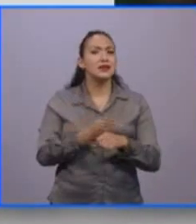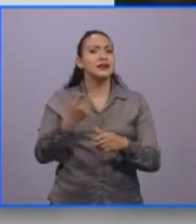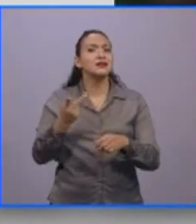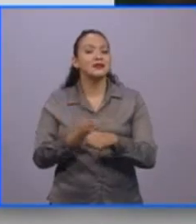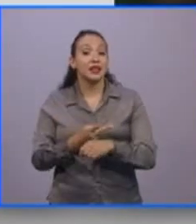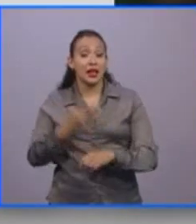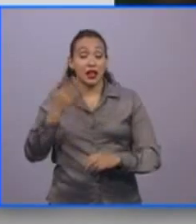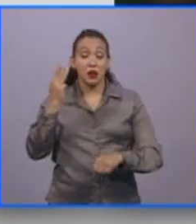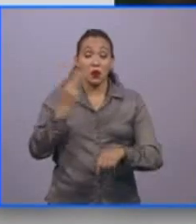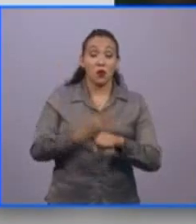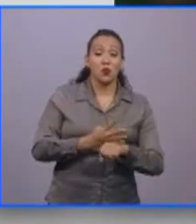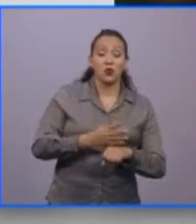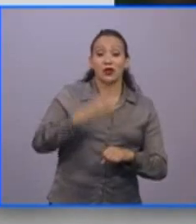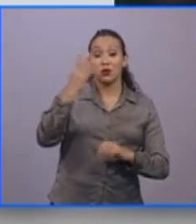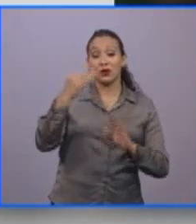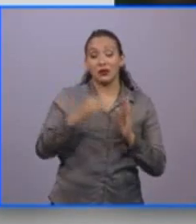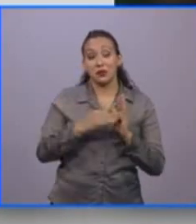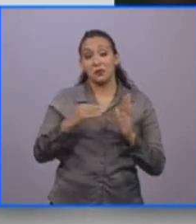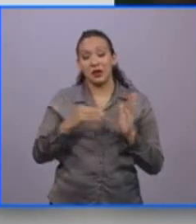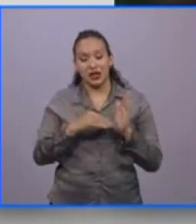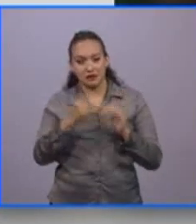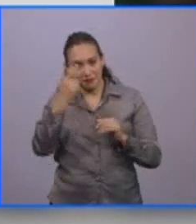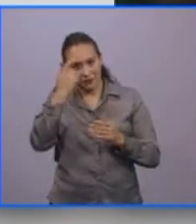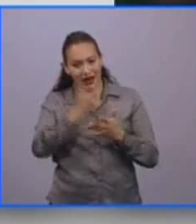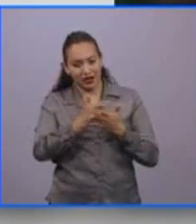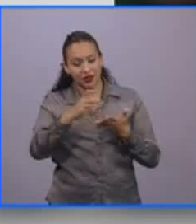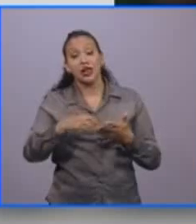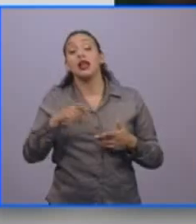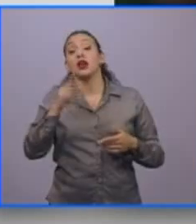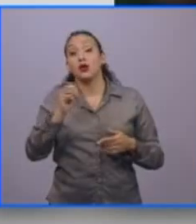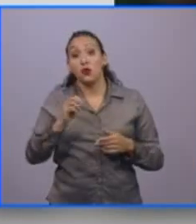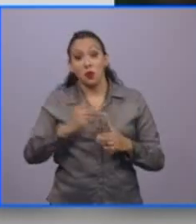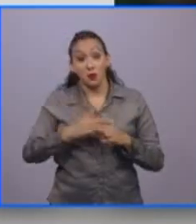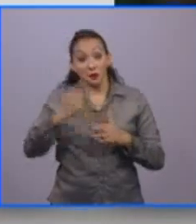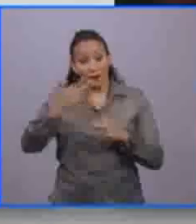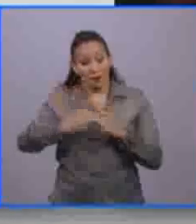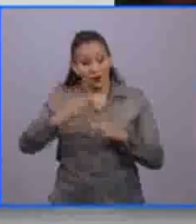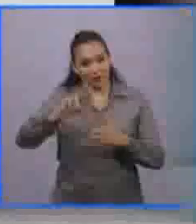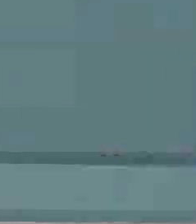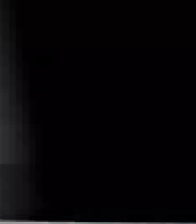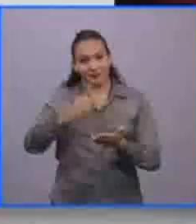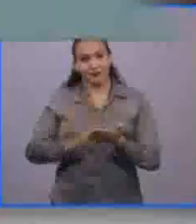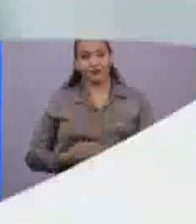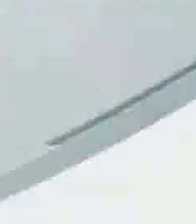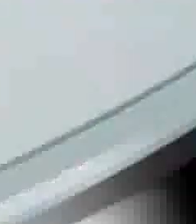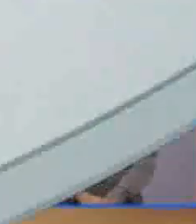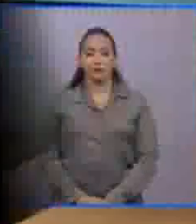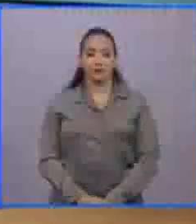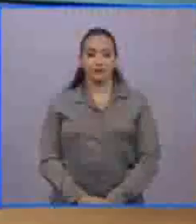de hasta 4,000 unidades de medida y en caso de reincidencia hasta el doble.